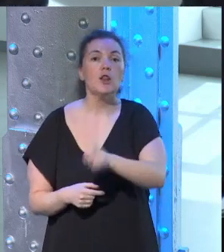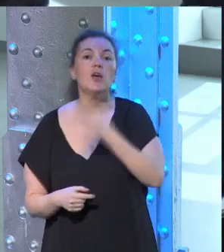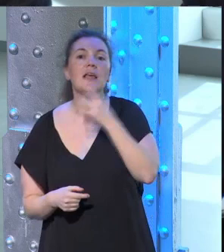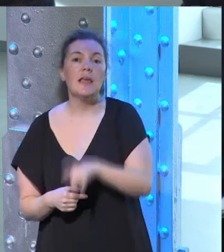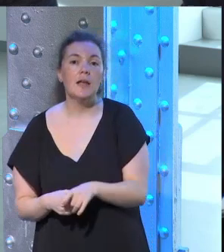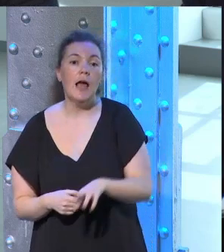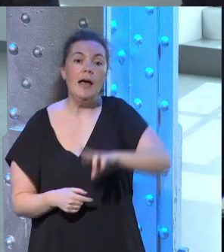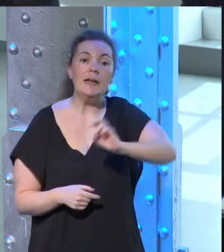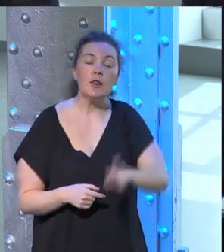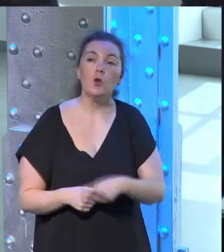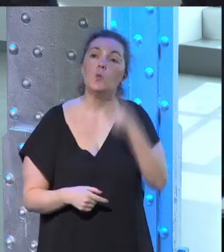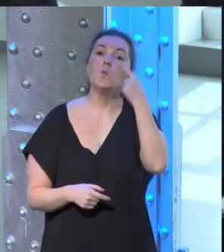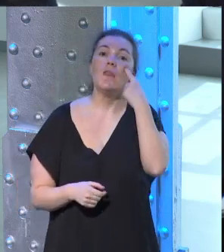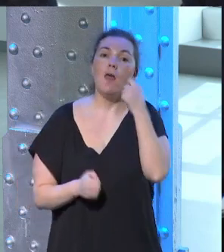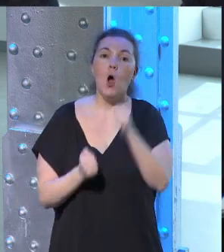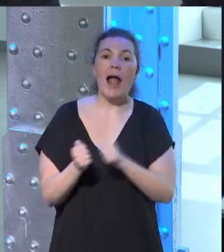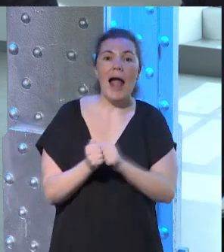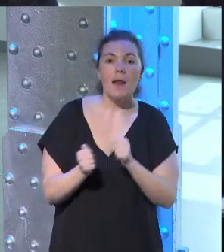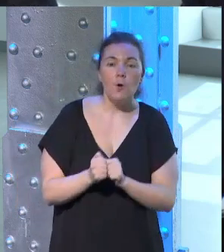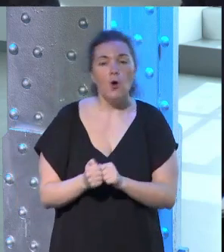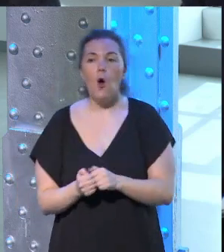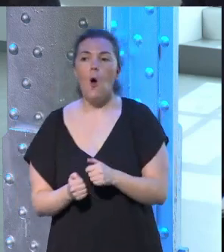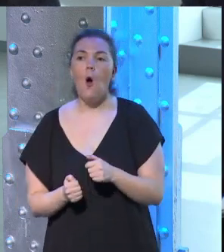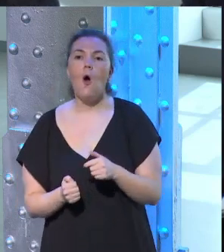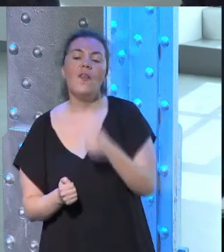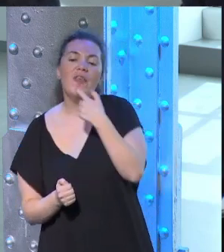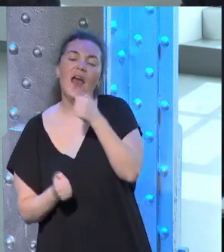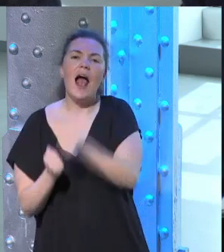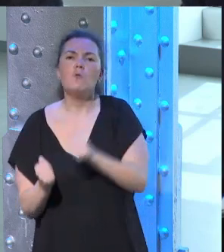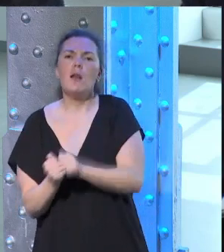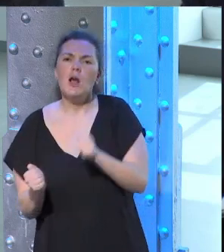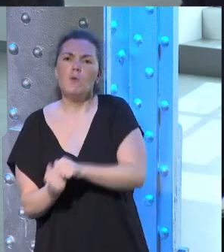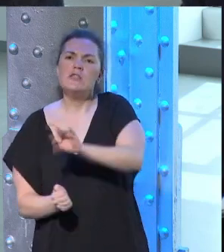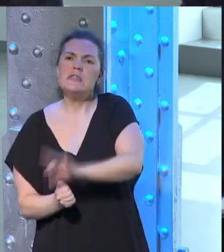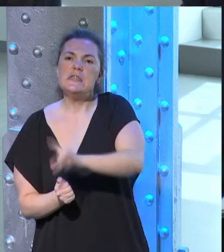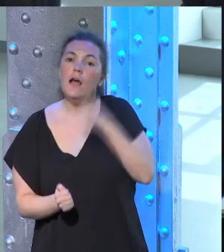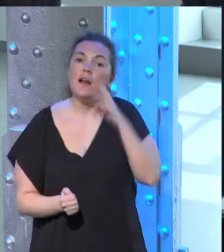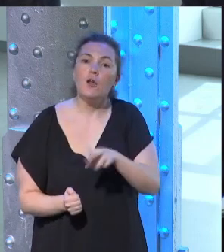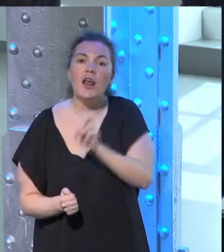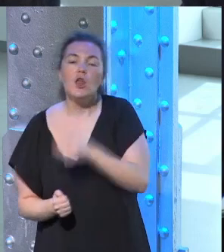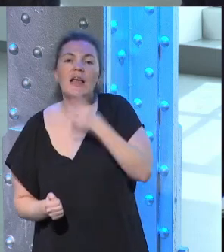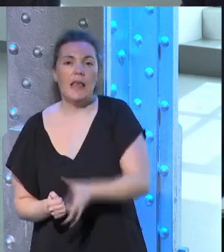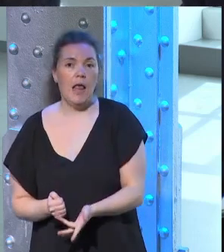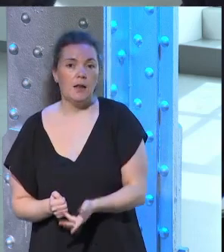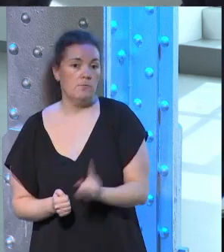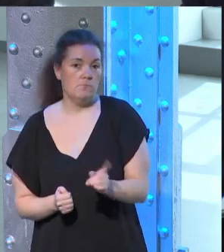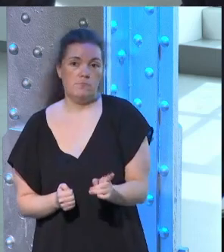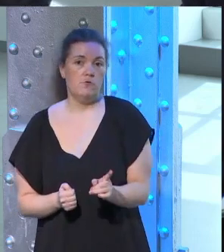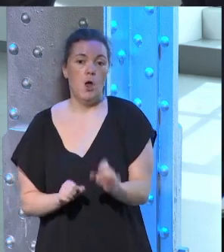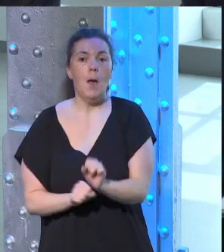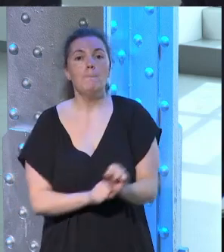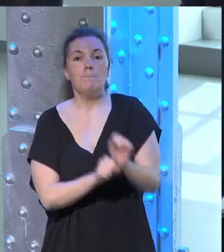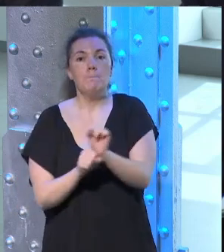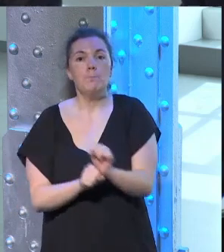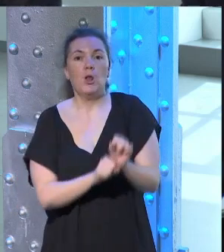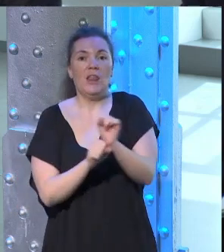decían ojo con el carbón o los que decían carbón, carbón, carbón? Pues no, quienes protegían el empleo, los que decían ojo con